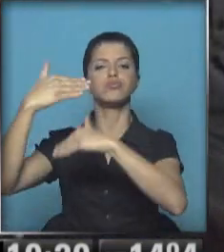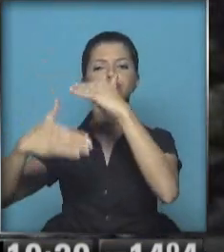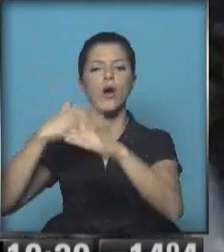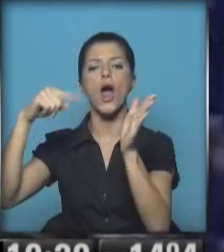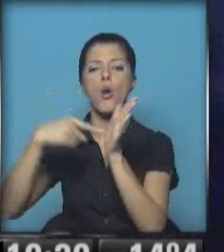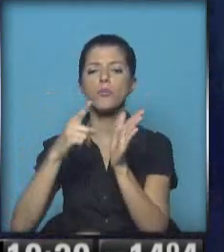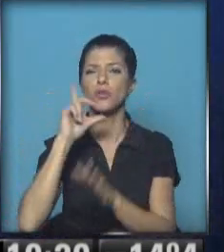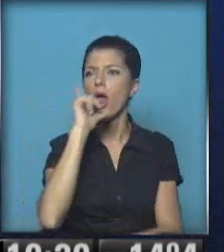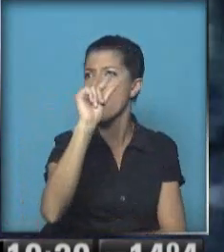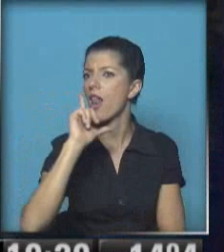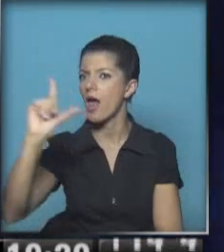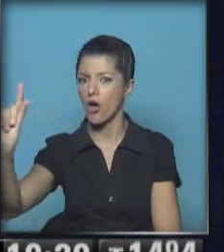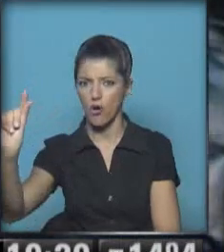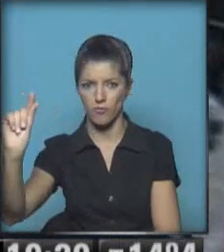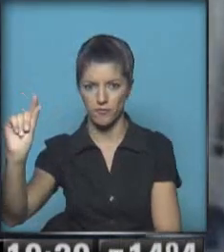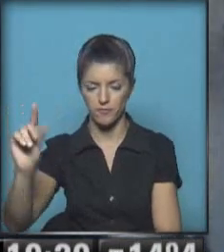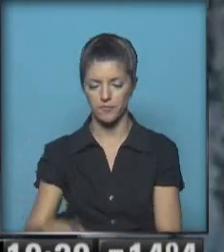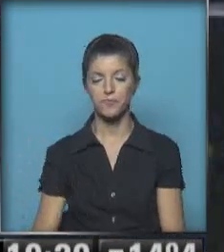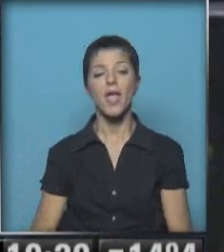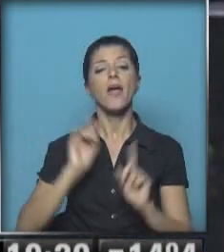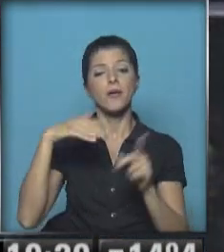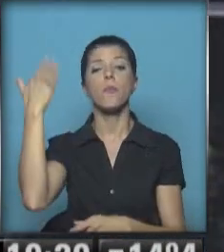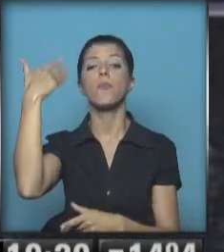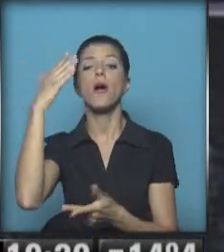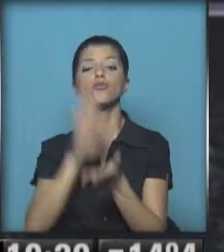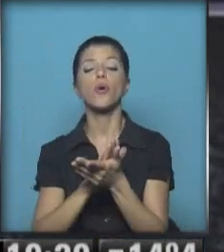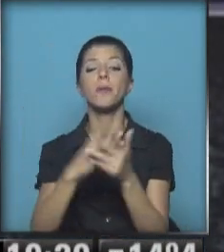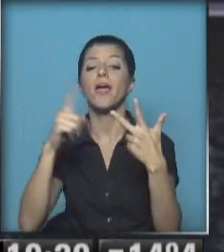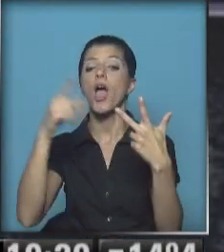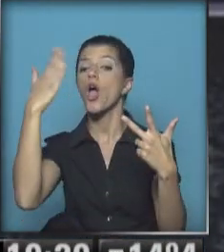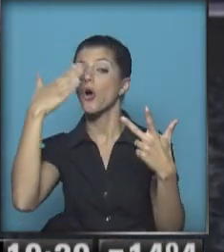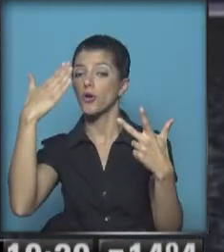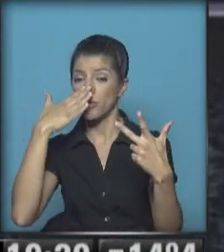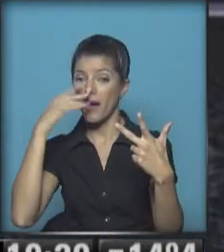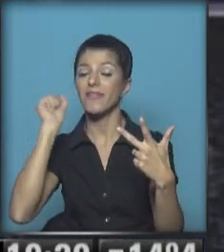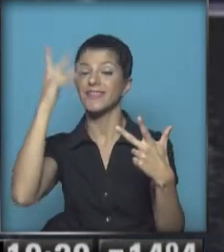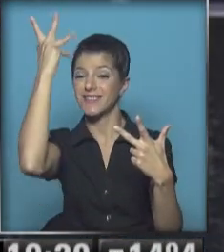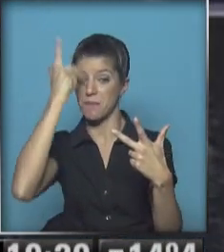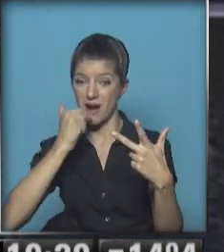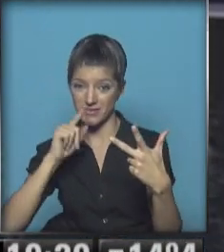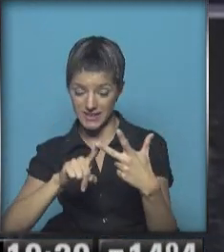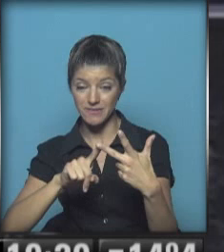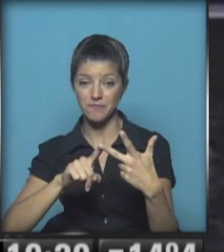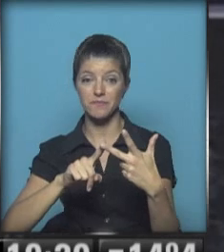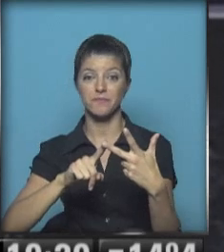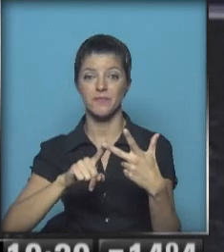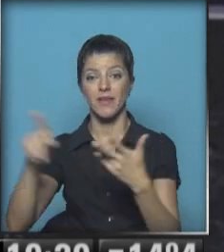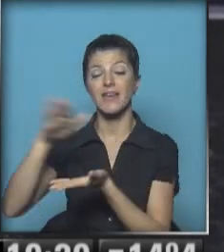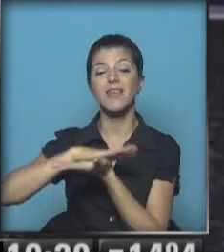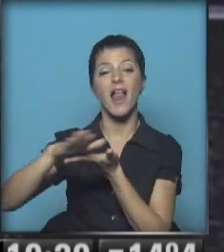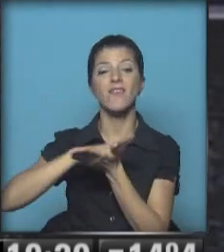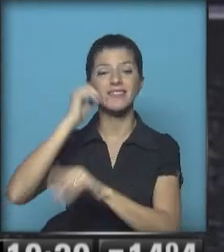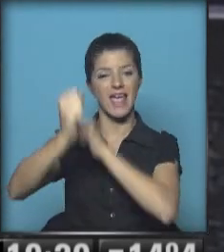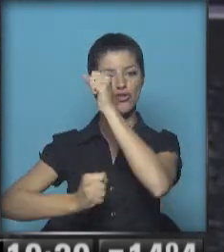más alejados de la provincia. Vamos a hablar de la Córdoba del Brigadier San Martín, que fue la base de la